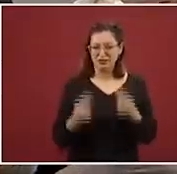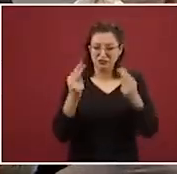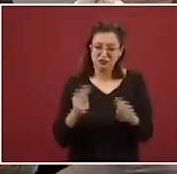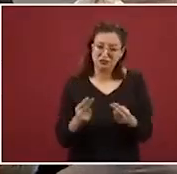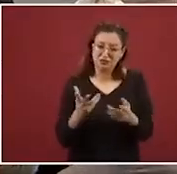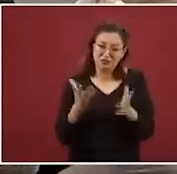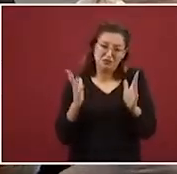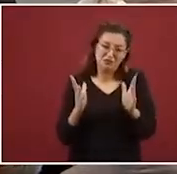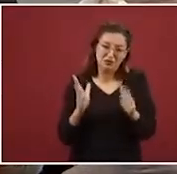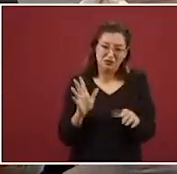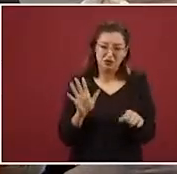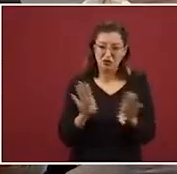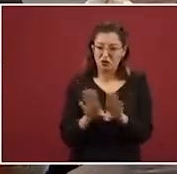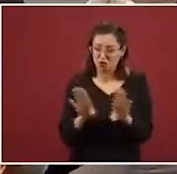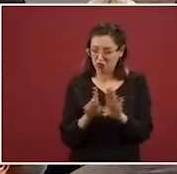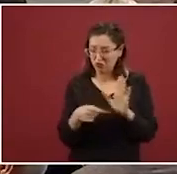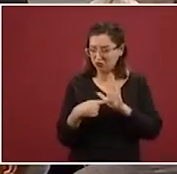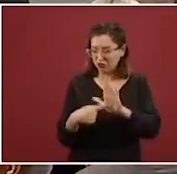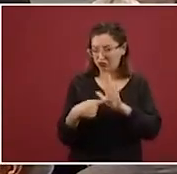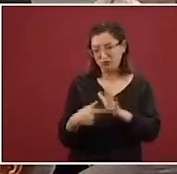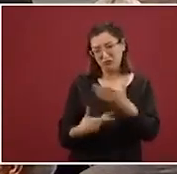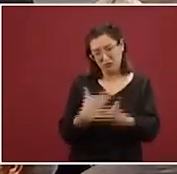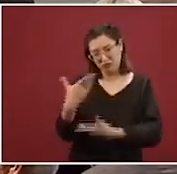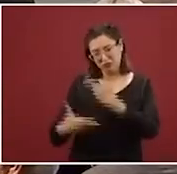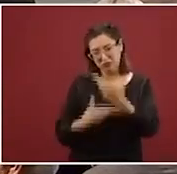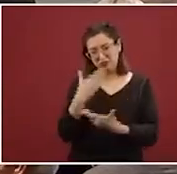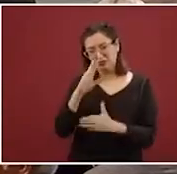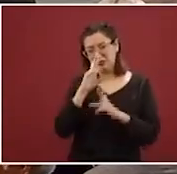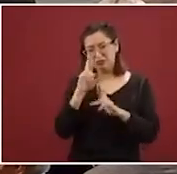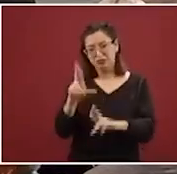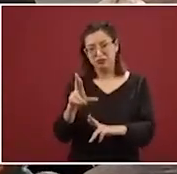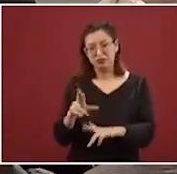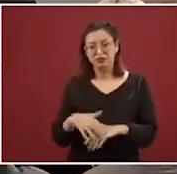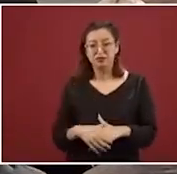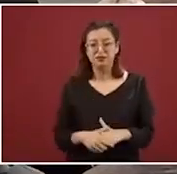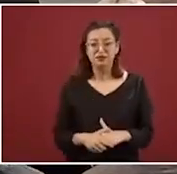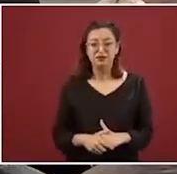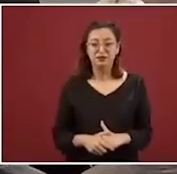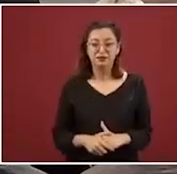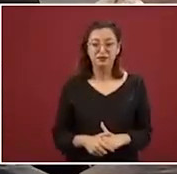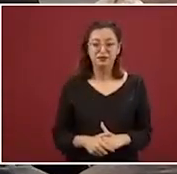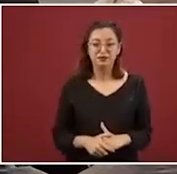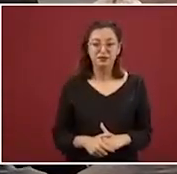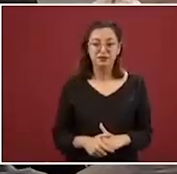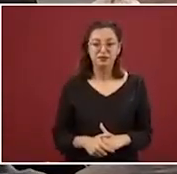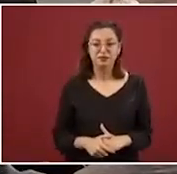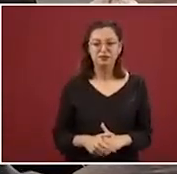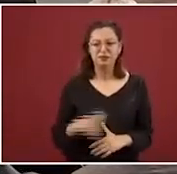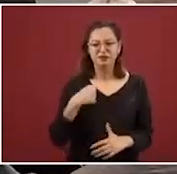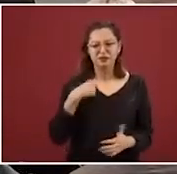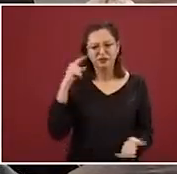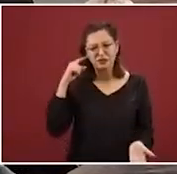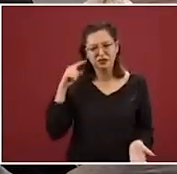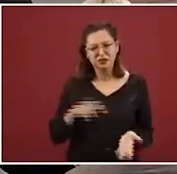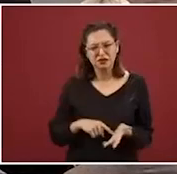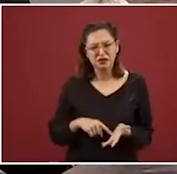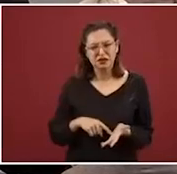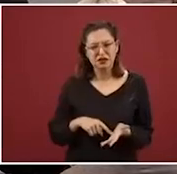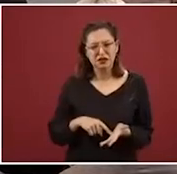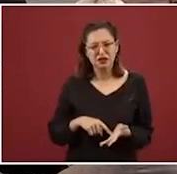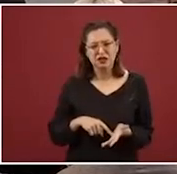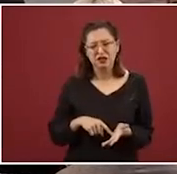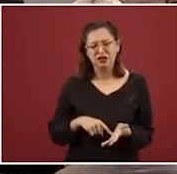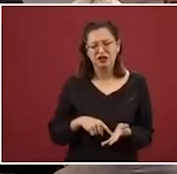realizando. Y bueno, ya con eso dicho, creo que el costo